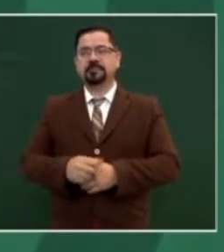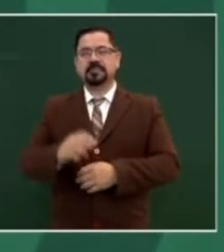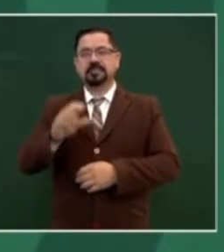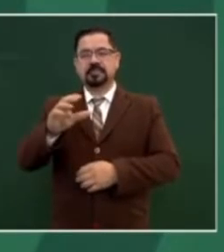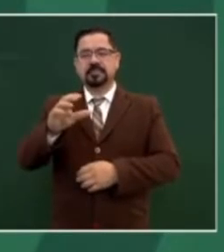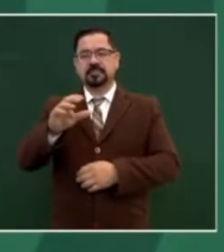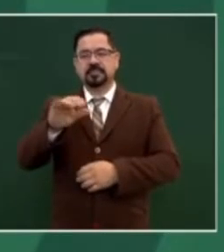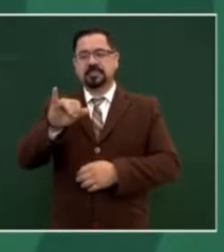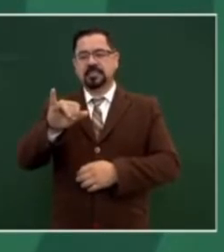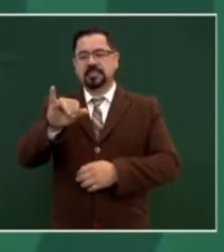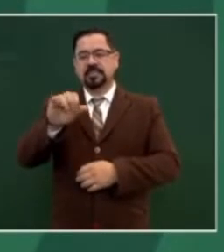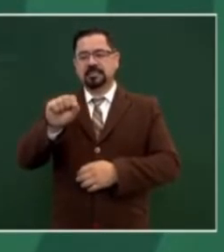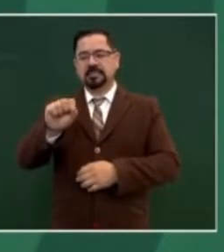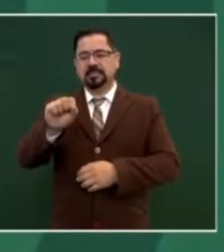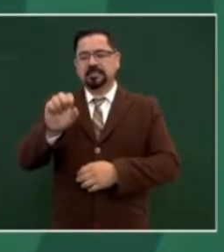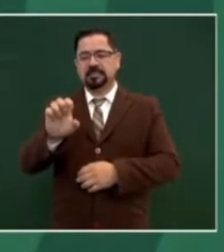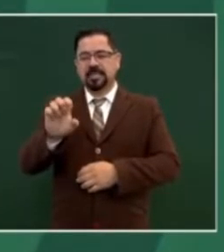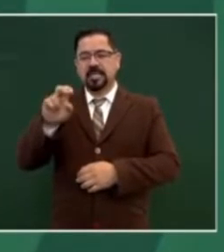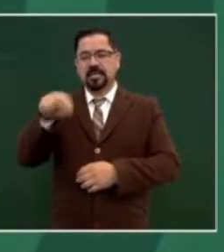hacía espionaje